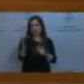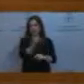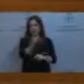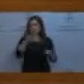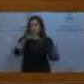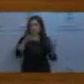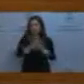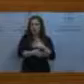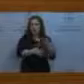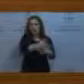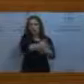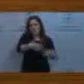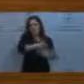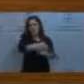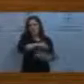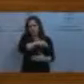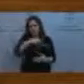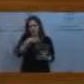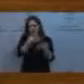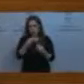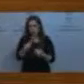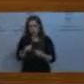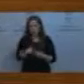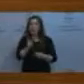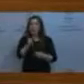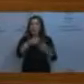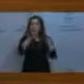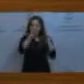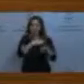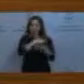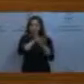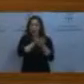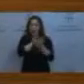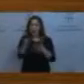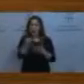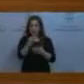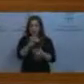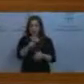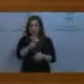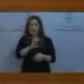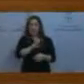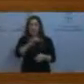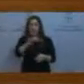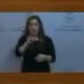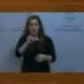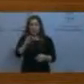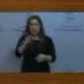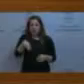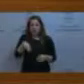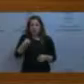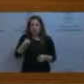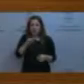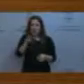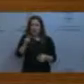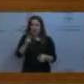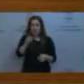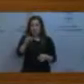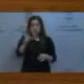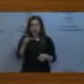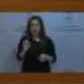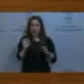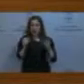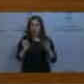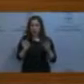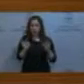millones de hilos. Pero, en todo caso, y usted habló, señor Pernabieja, y no quiero insistir con usted, pero habló de